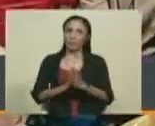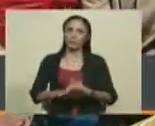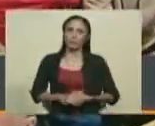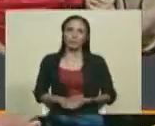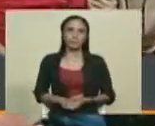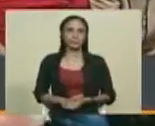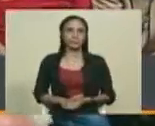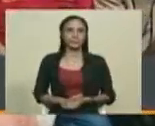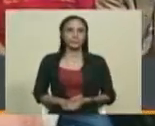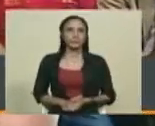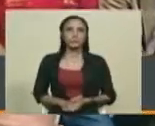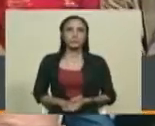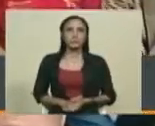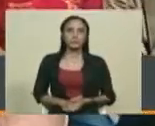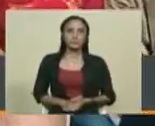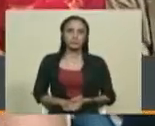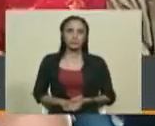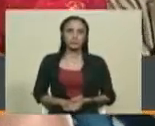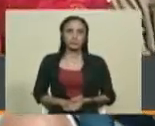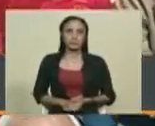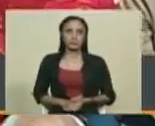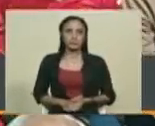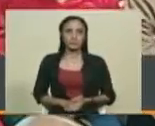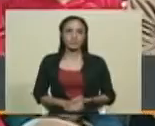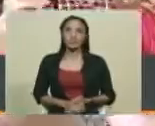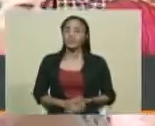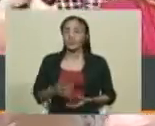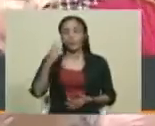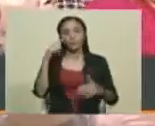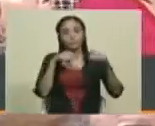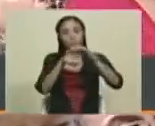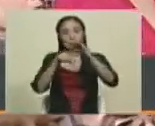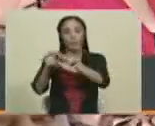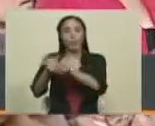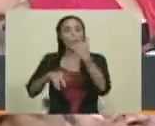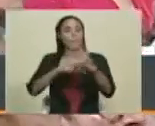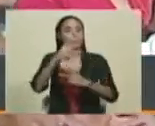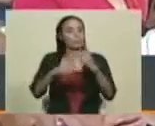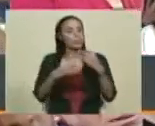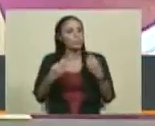De compromiso. Hay que ir a un proceso.